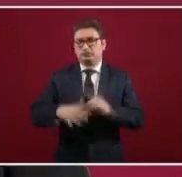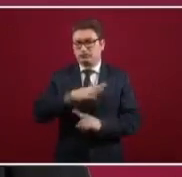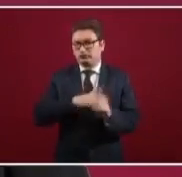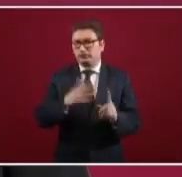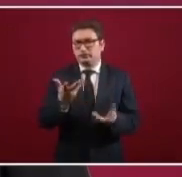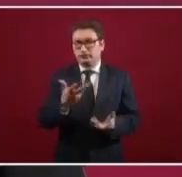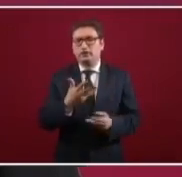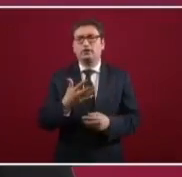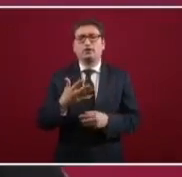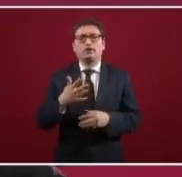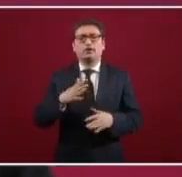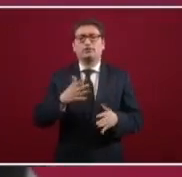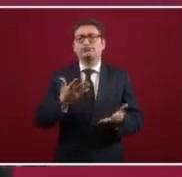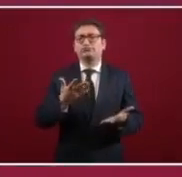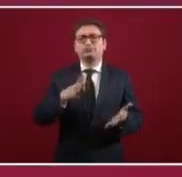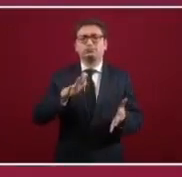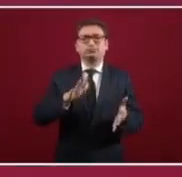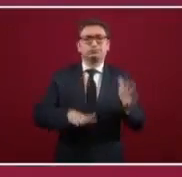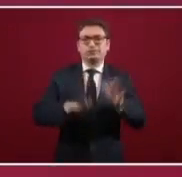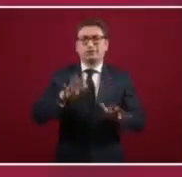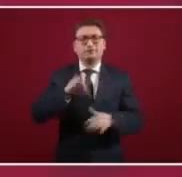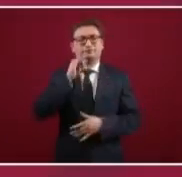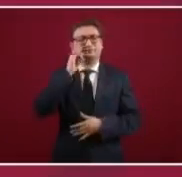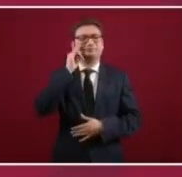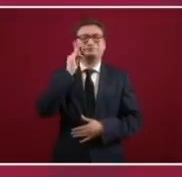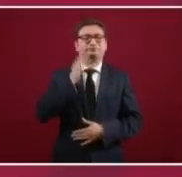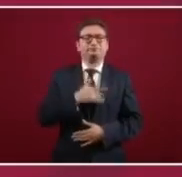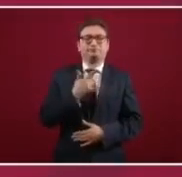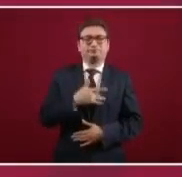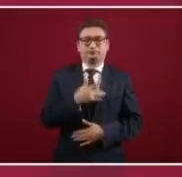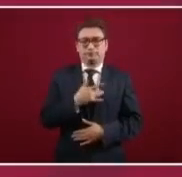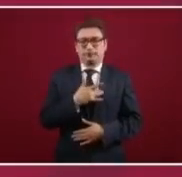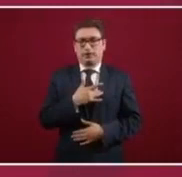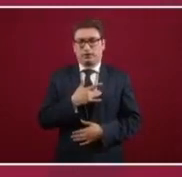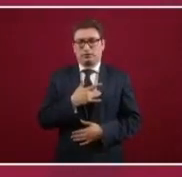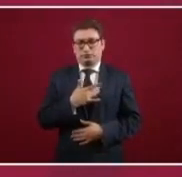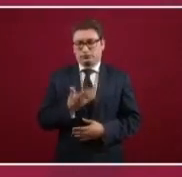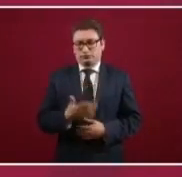a veces no nos percatamos nosotros